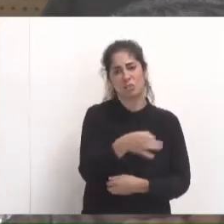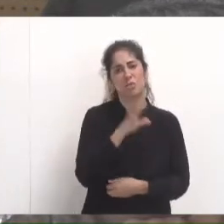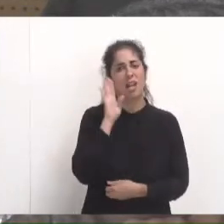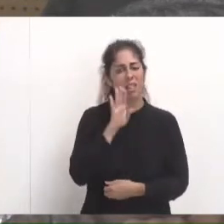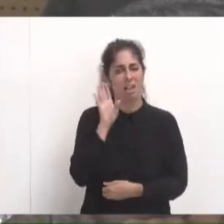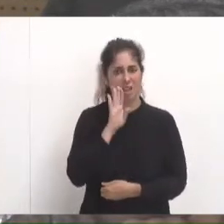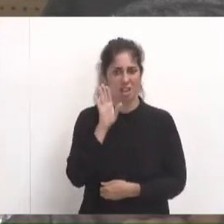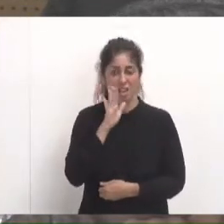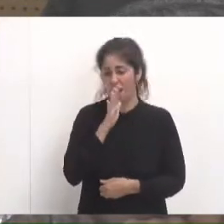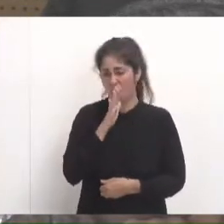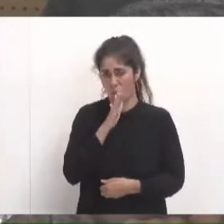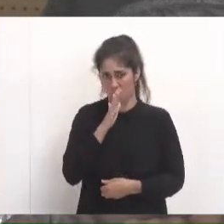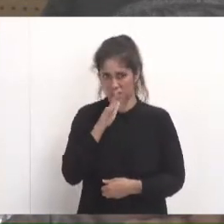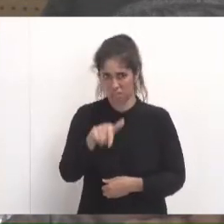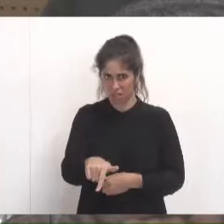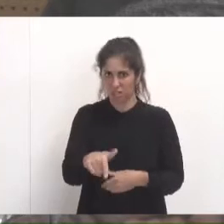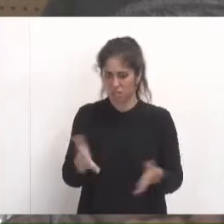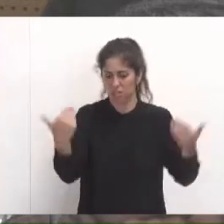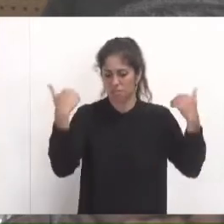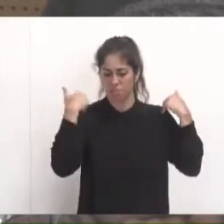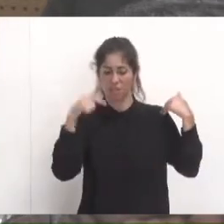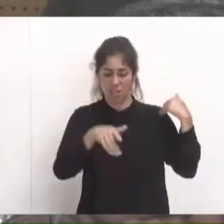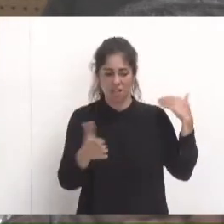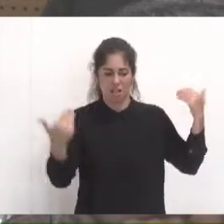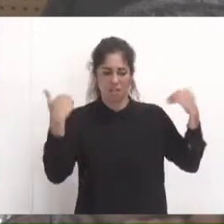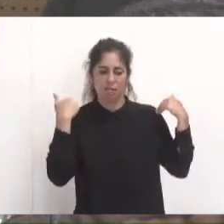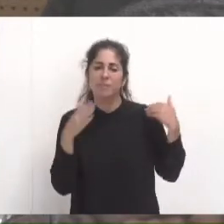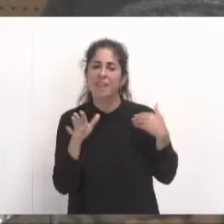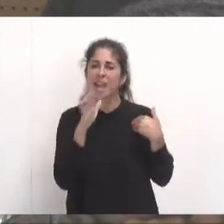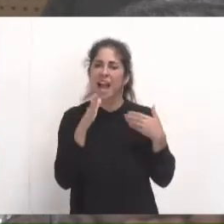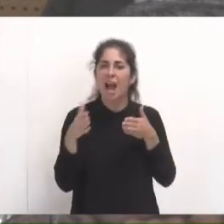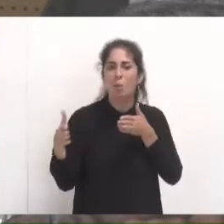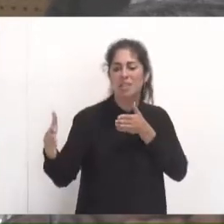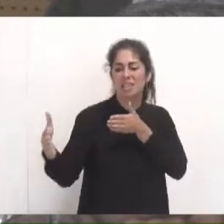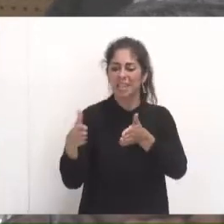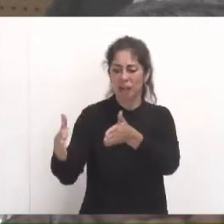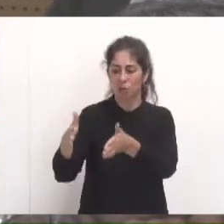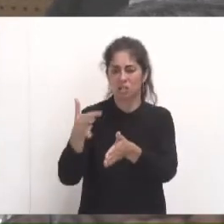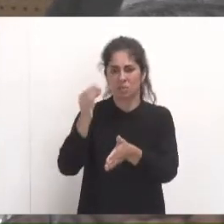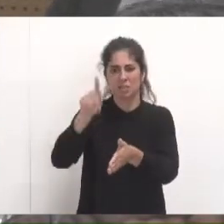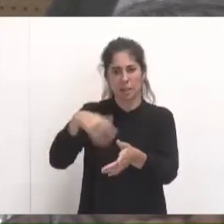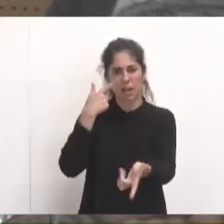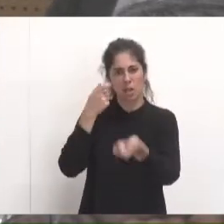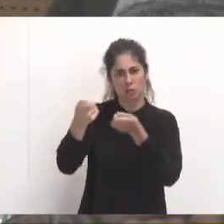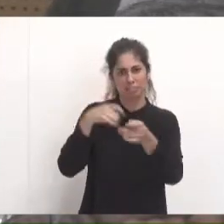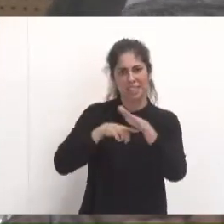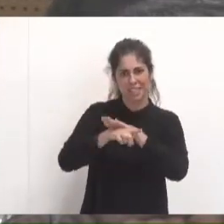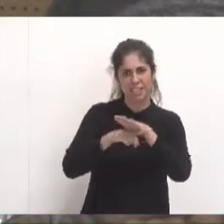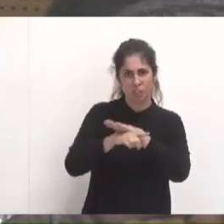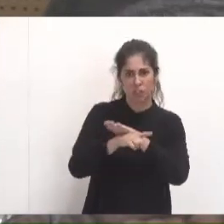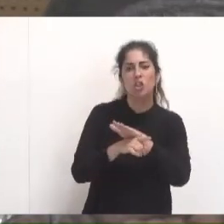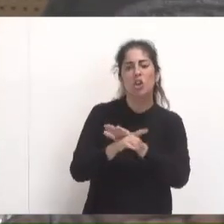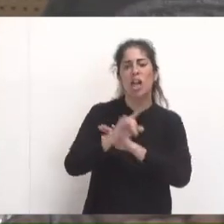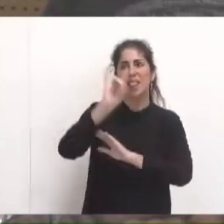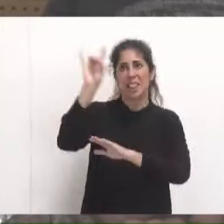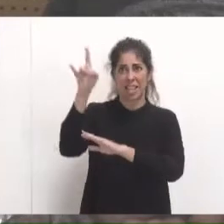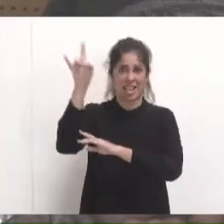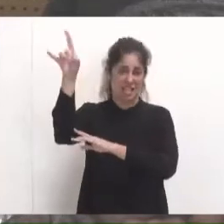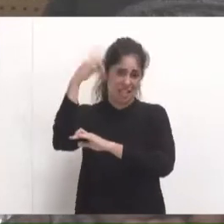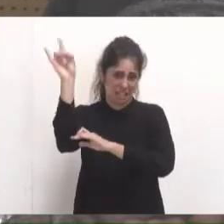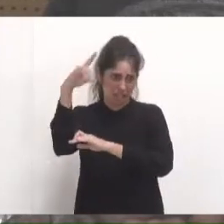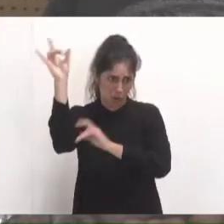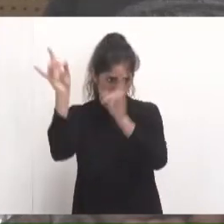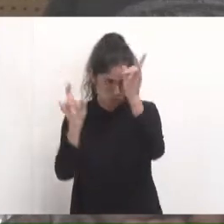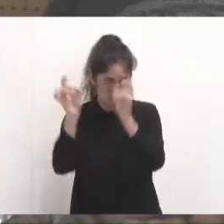las competencias de policía de agua y cauce, así como gestión y control del dominio público hidráulico, así como de los servicios